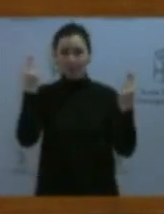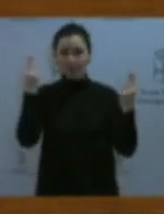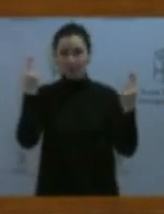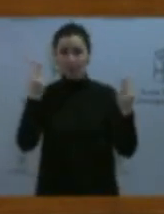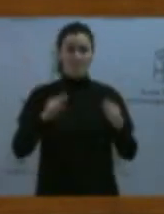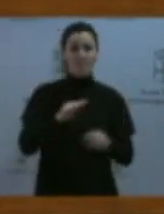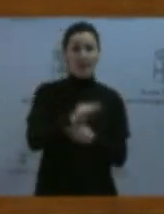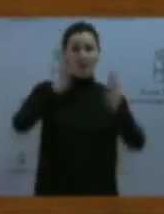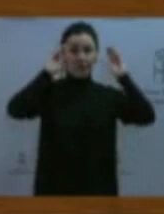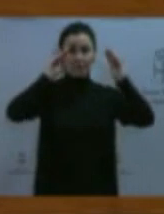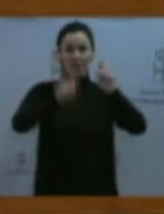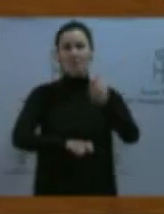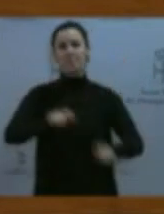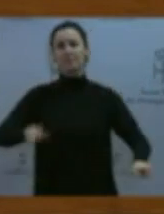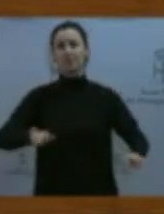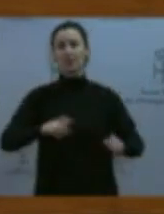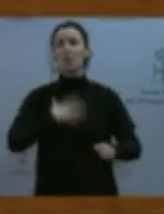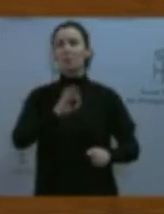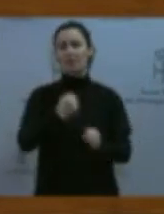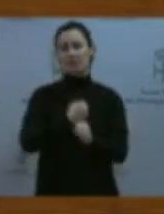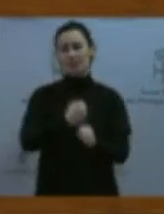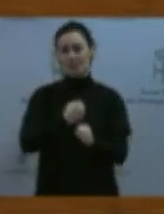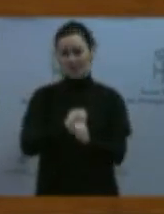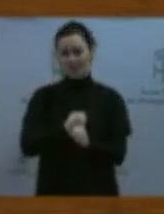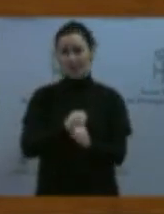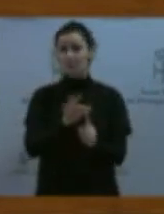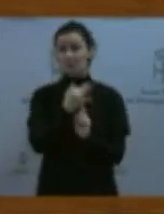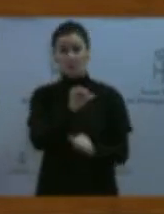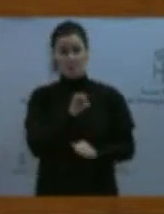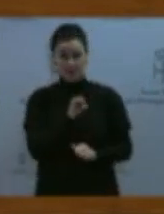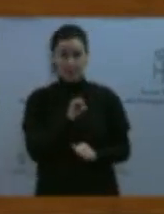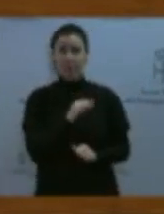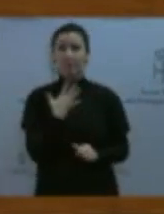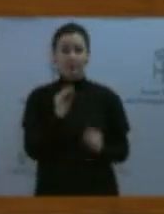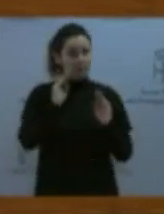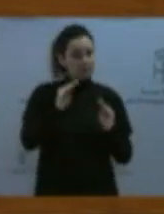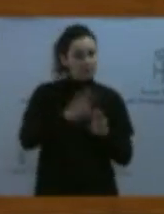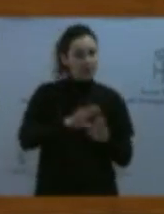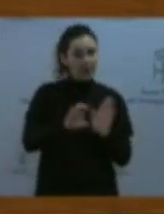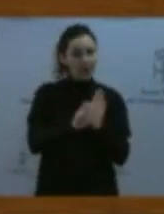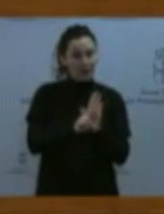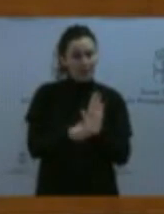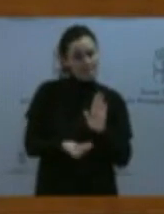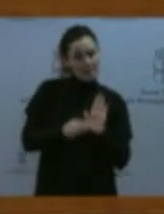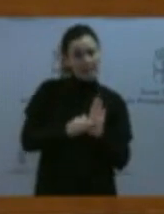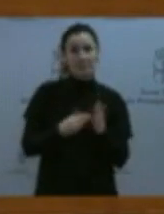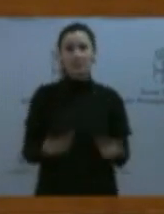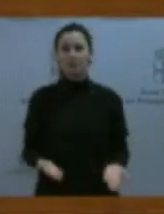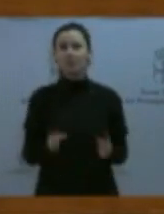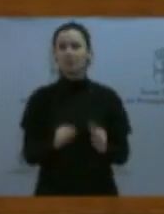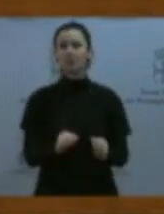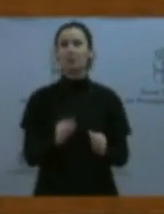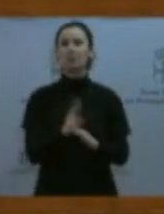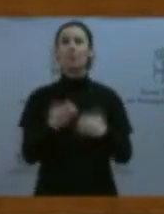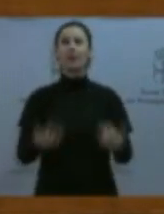que se encuentran en una situación de desempleo. Por el hecho de promover esta actividad parlamentaria, se nos ha acusado poco más que de llevar a